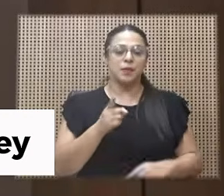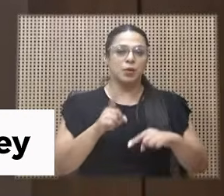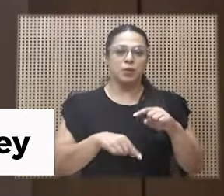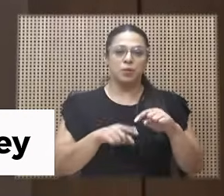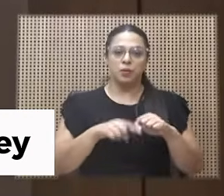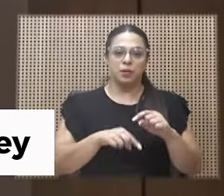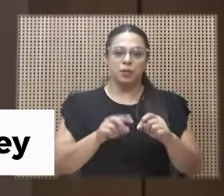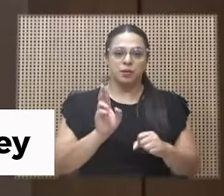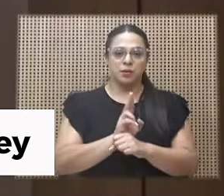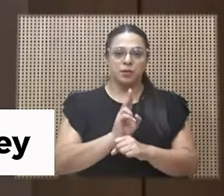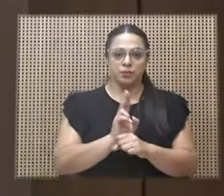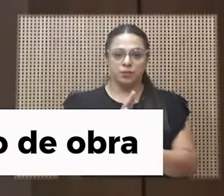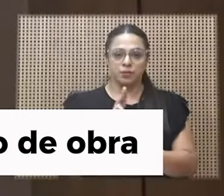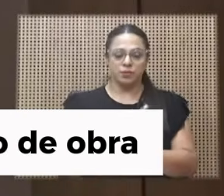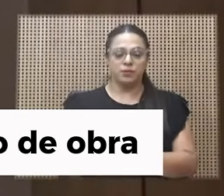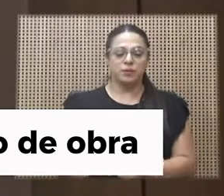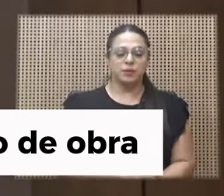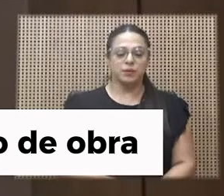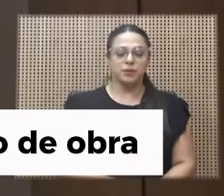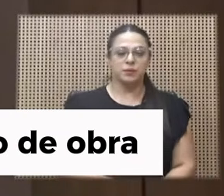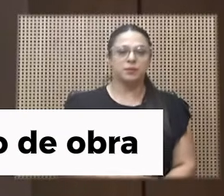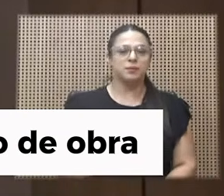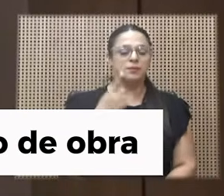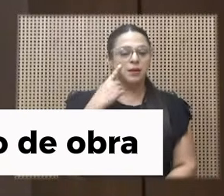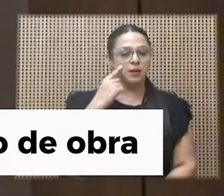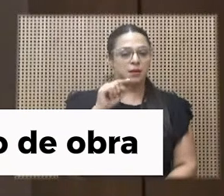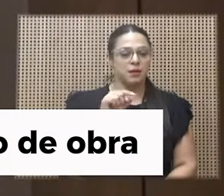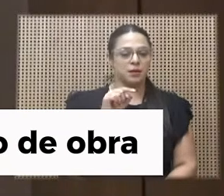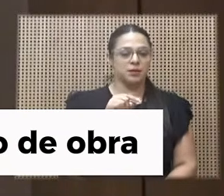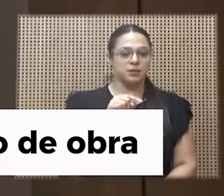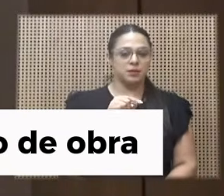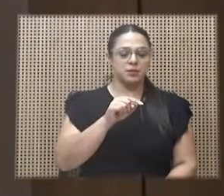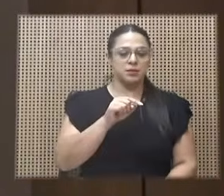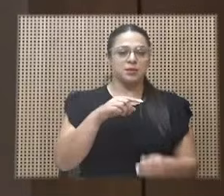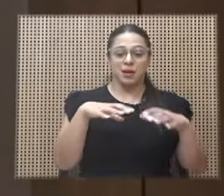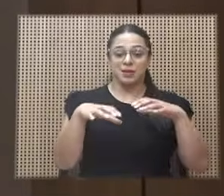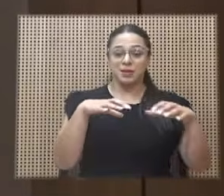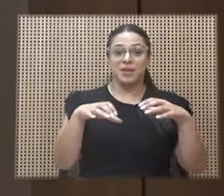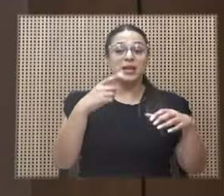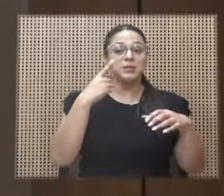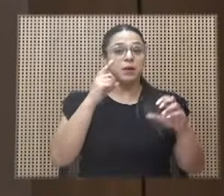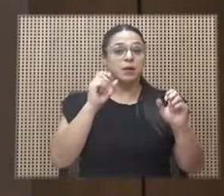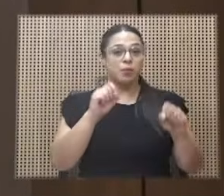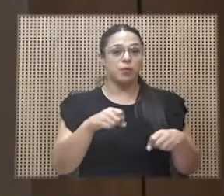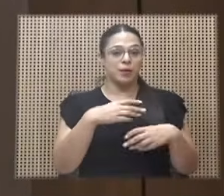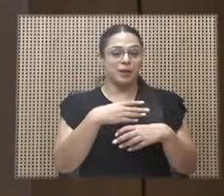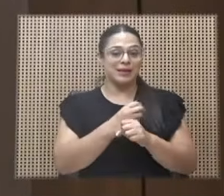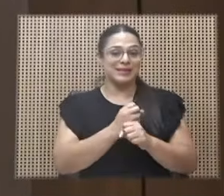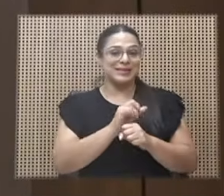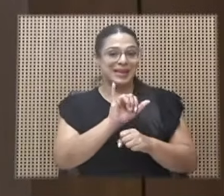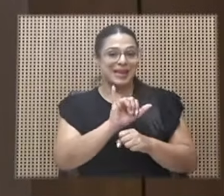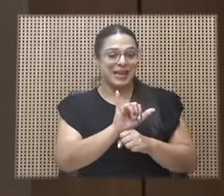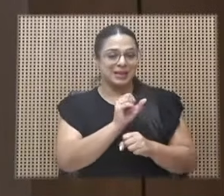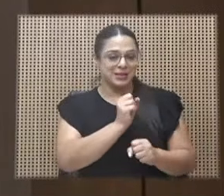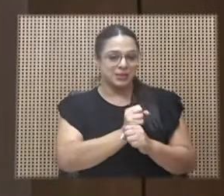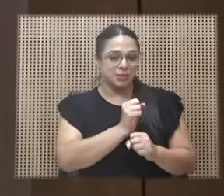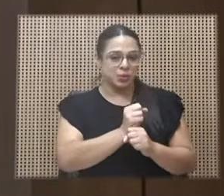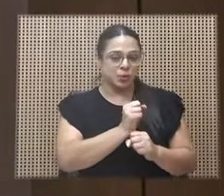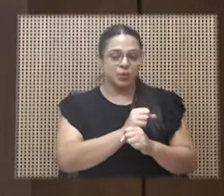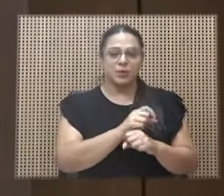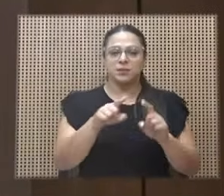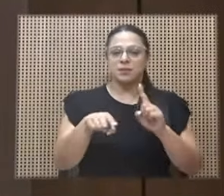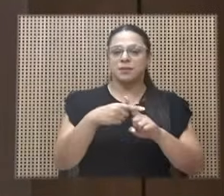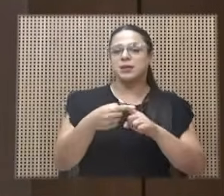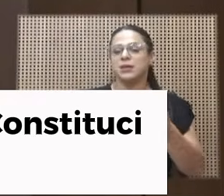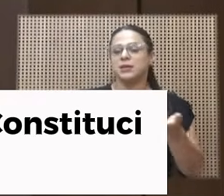utilizar, no se puede utilizar esta ley para esas actividades, para hacer ese tipo de obra y servicios. El artículo 16